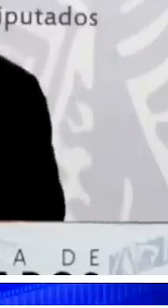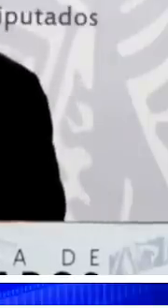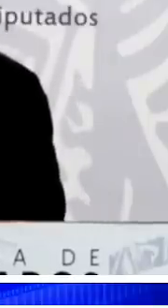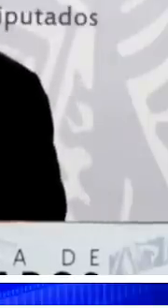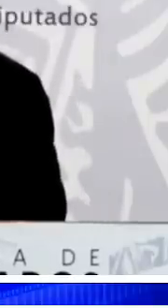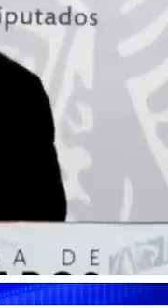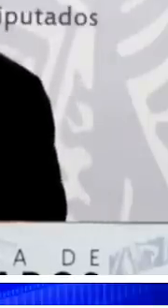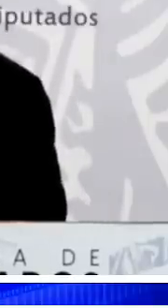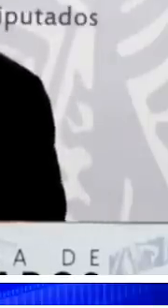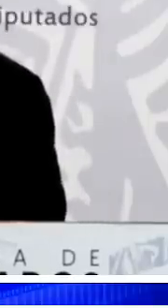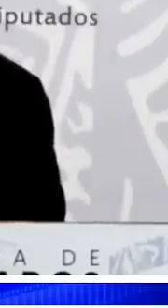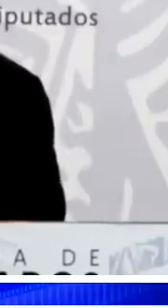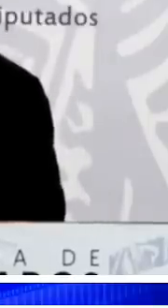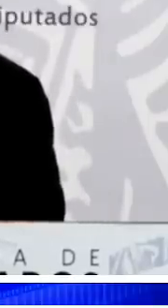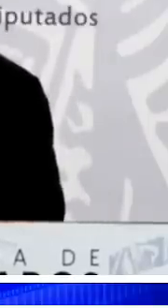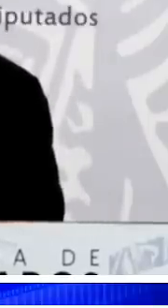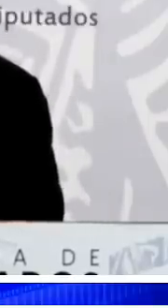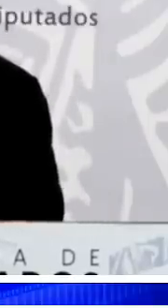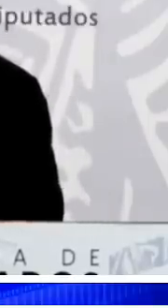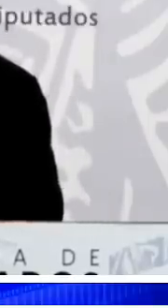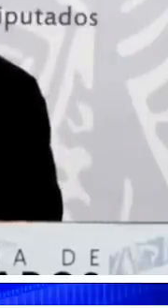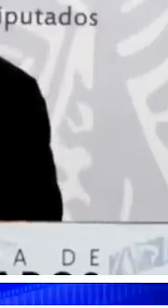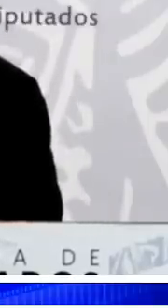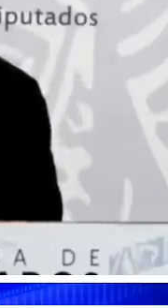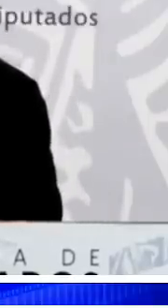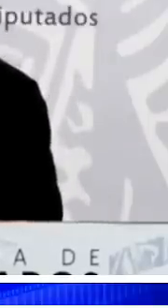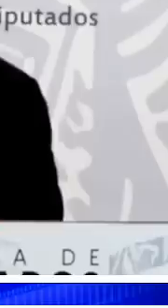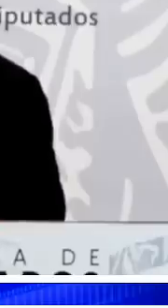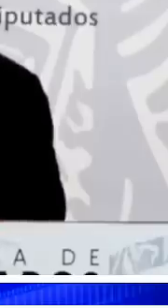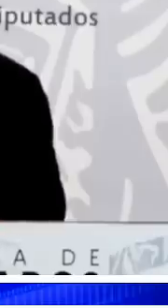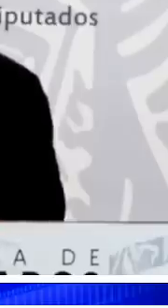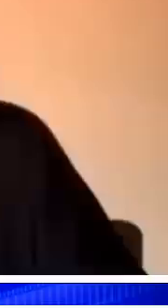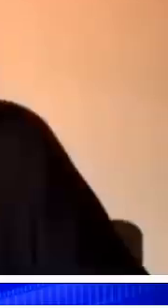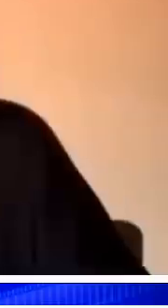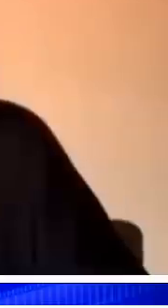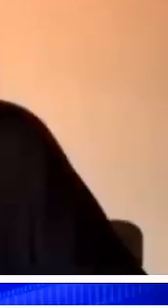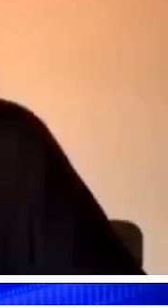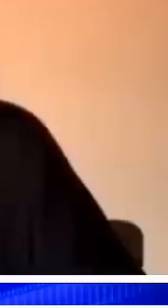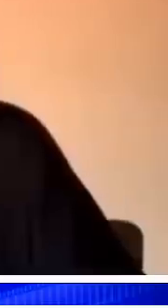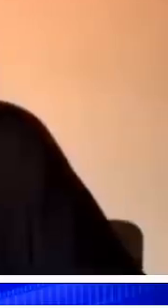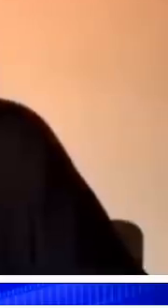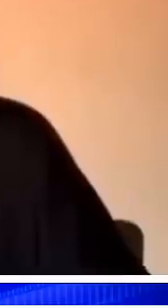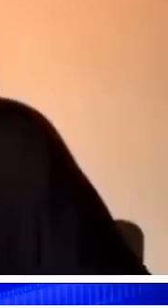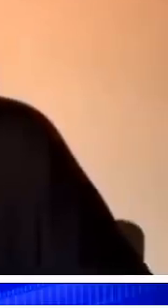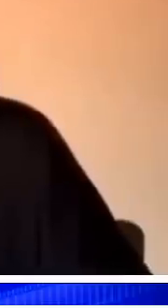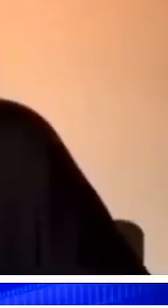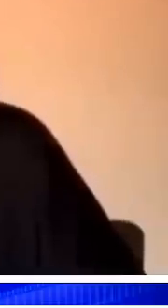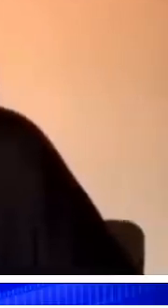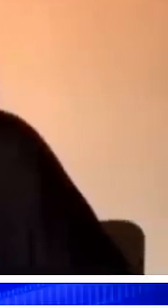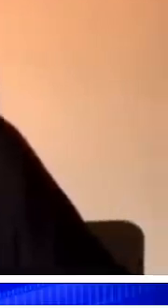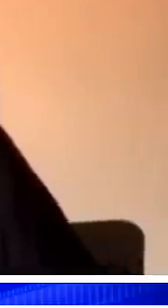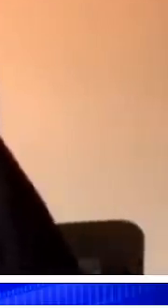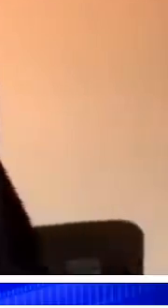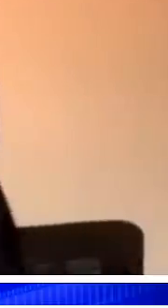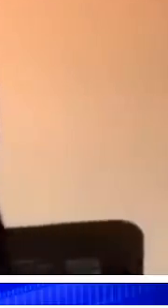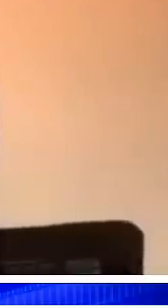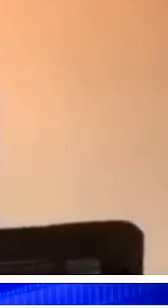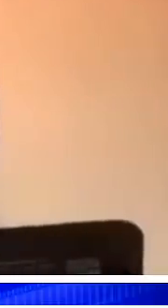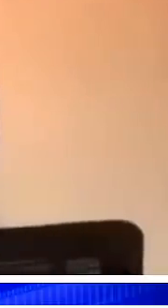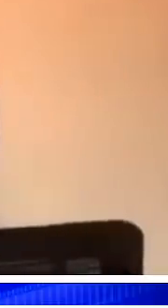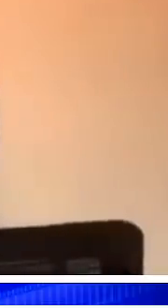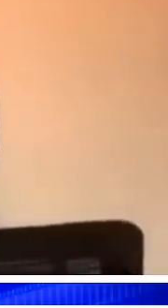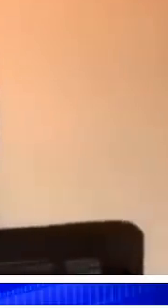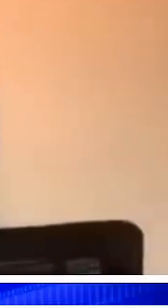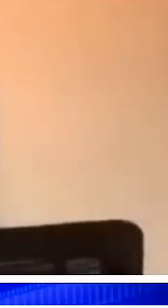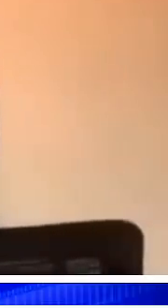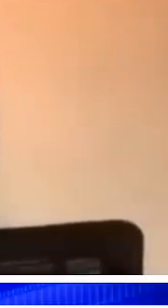impulsando a Santiago krill a la presidencia pero Norma piña no está con los brazos cruzados y Ya empezaron una estrategia